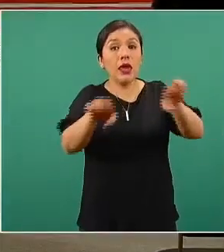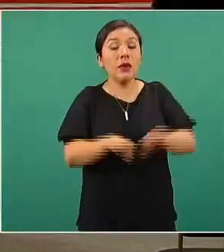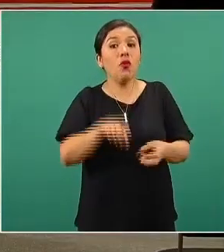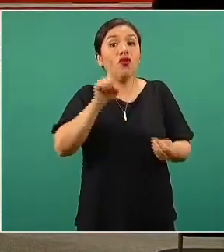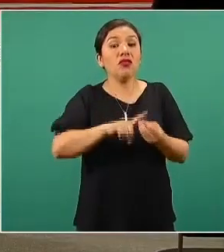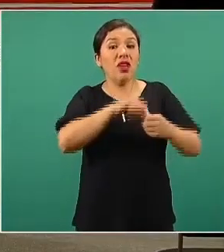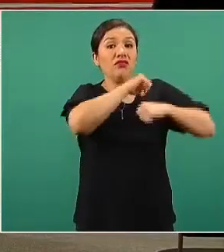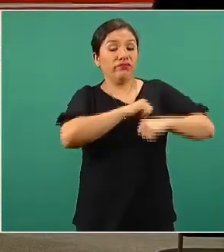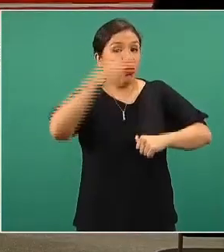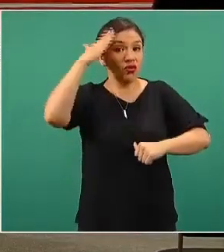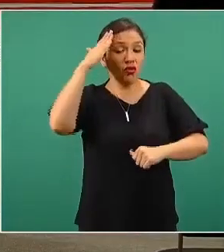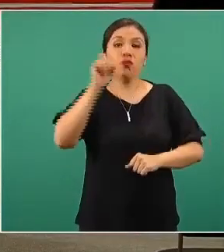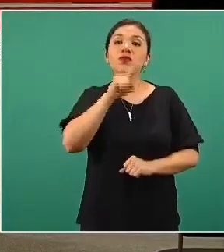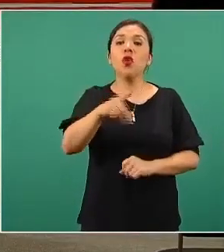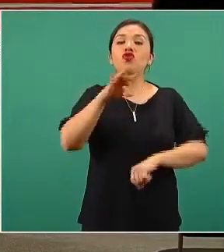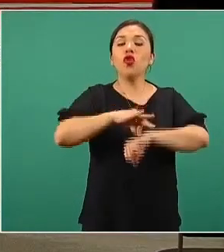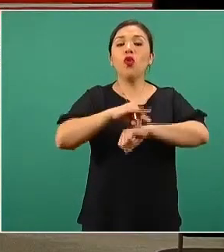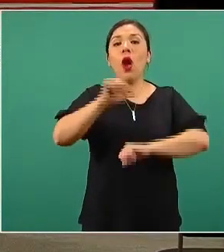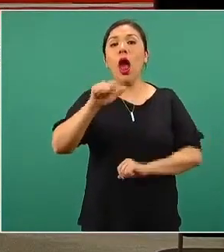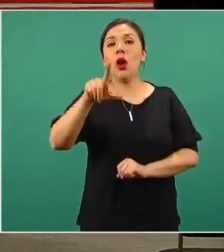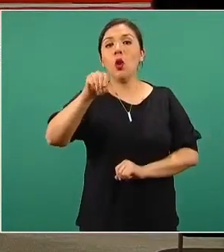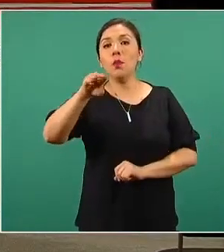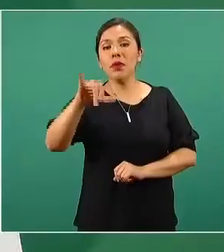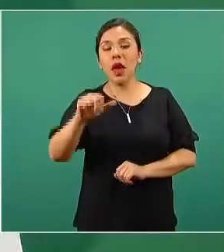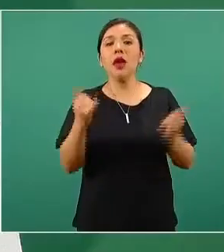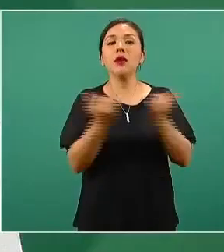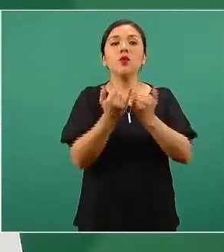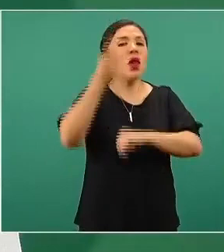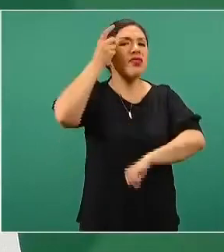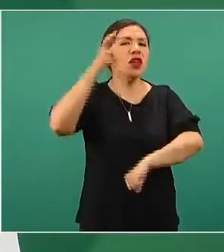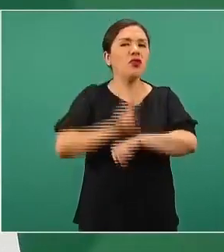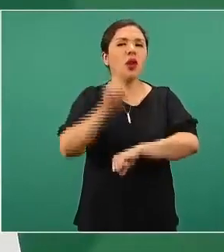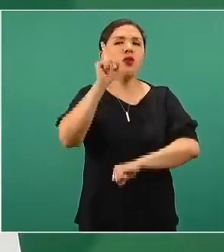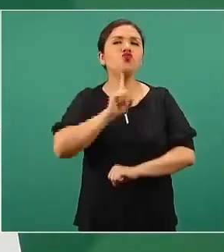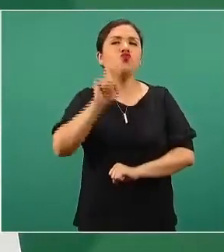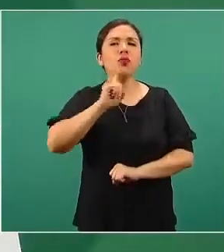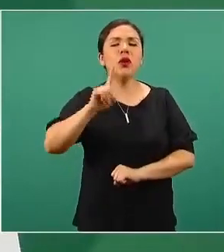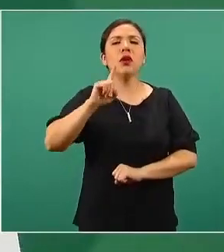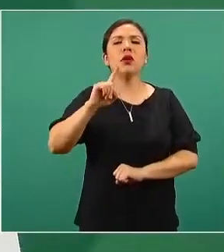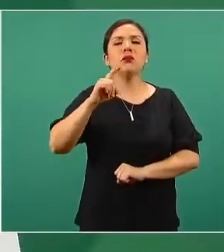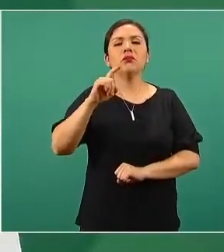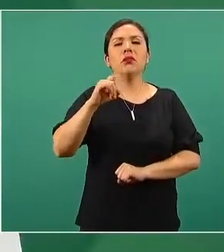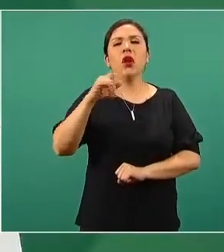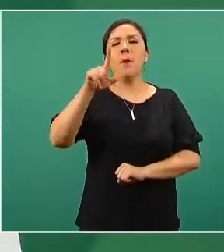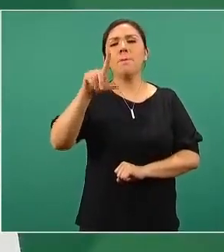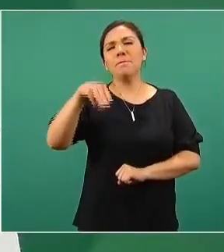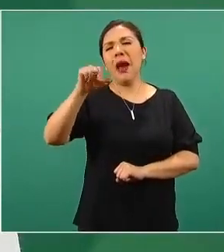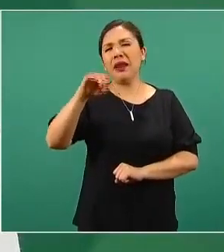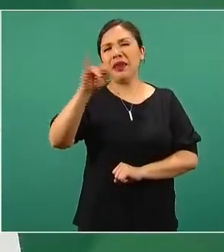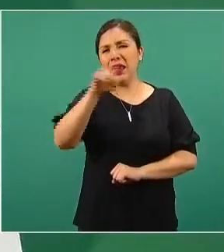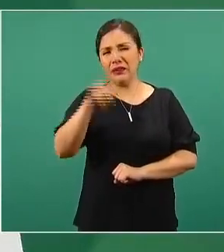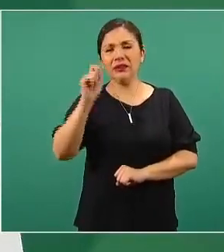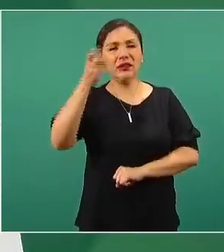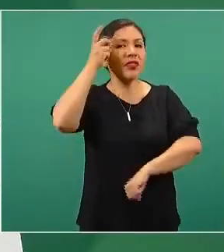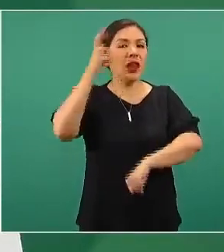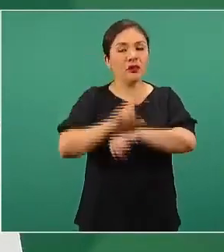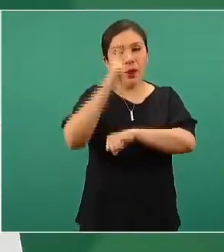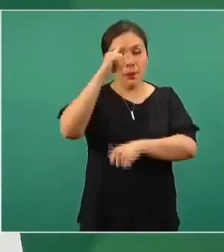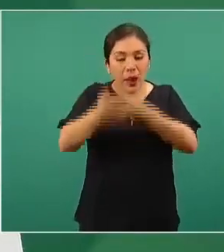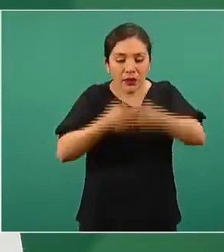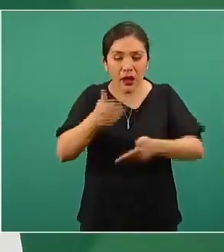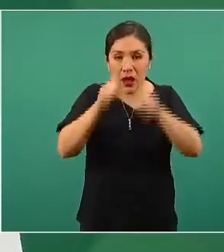encabeza el propio doctor Alomía y también la directora de diagnóstico, la maestra Irma López Martínez, y la directora de